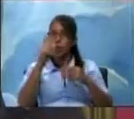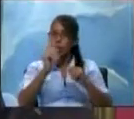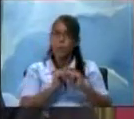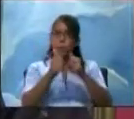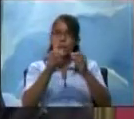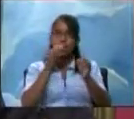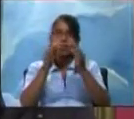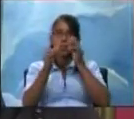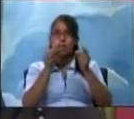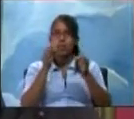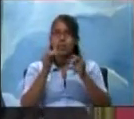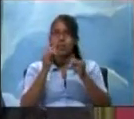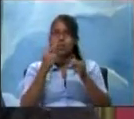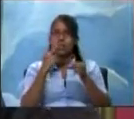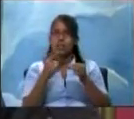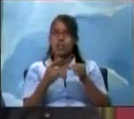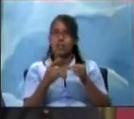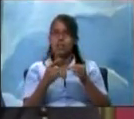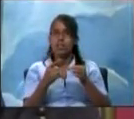cuando él empieza a explicar